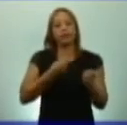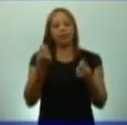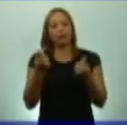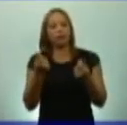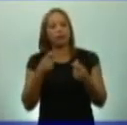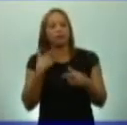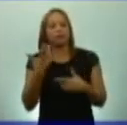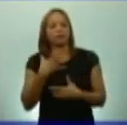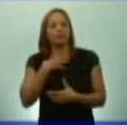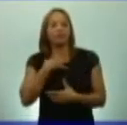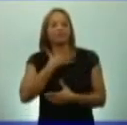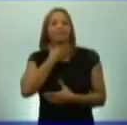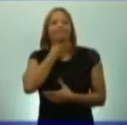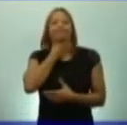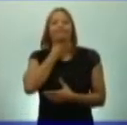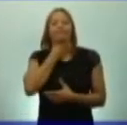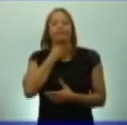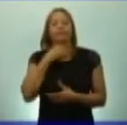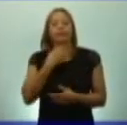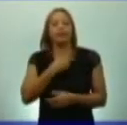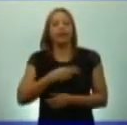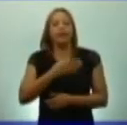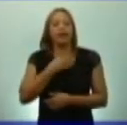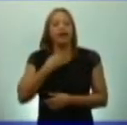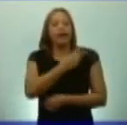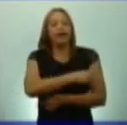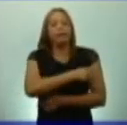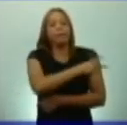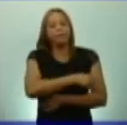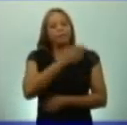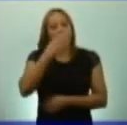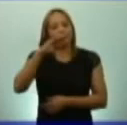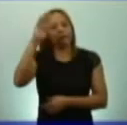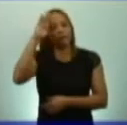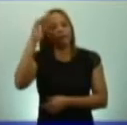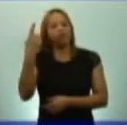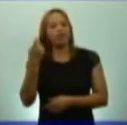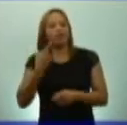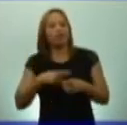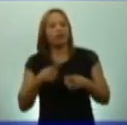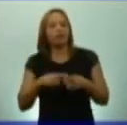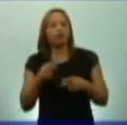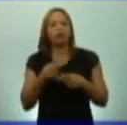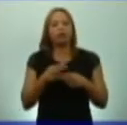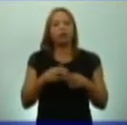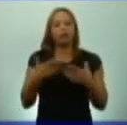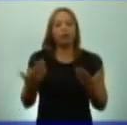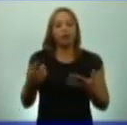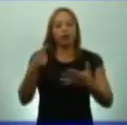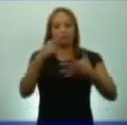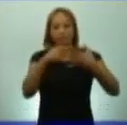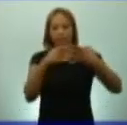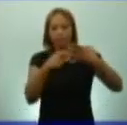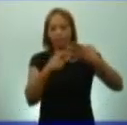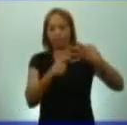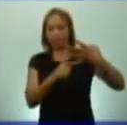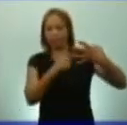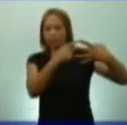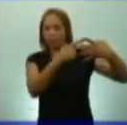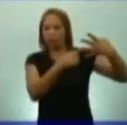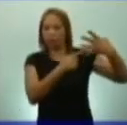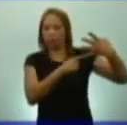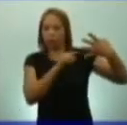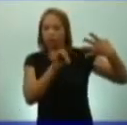de asfixiar al país por la falta de recursos se llama. Tienes 4 opciones y